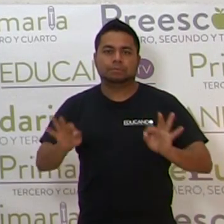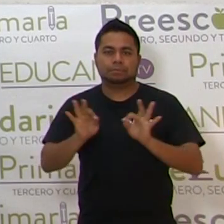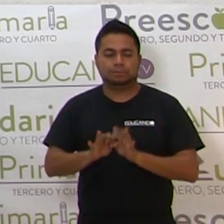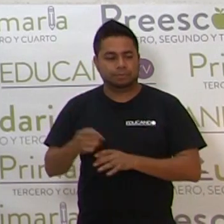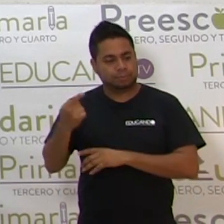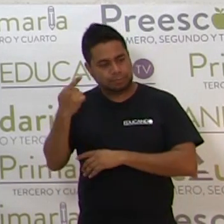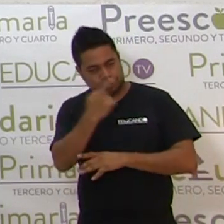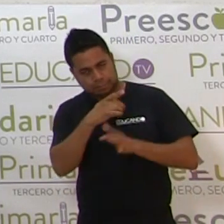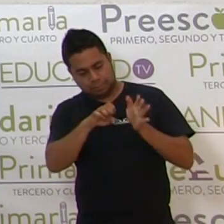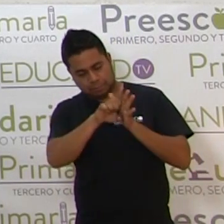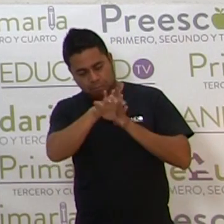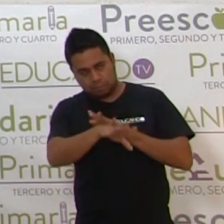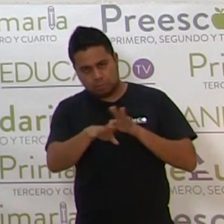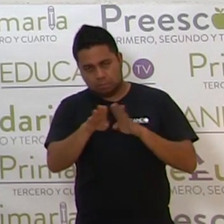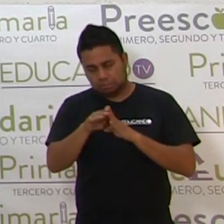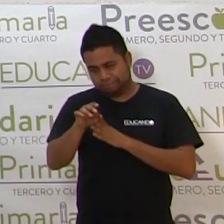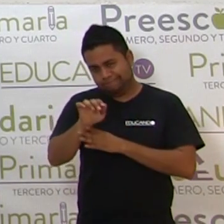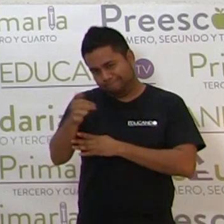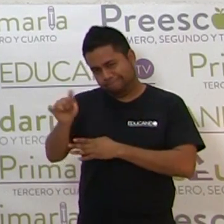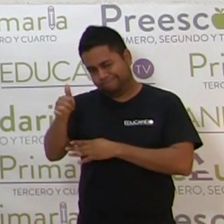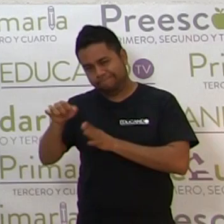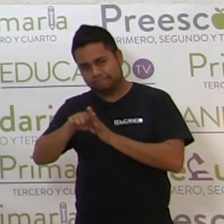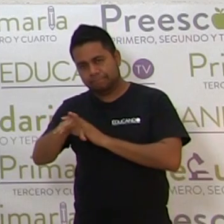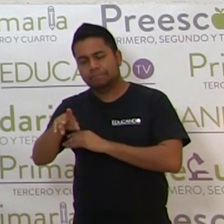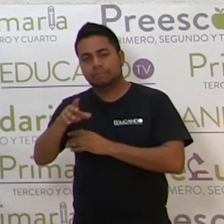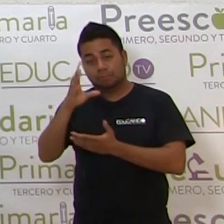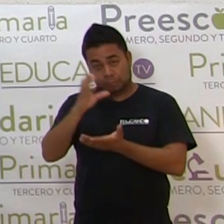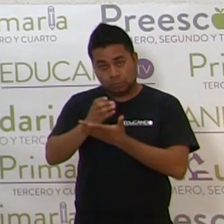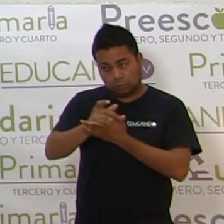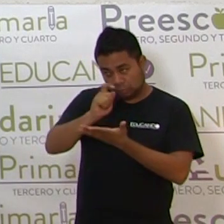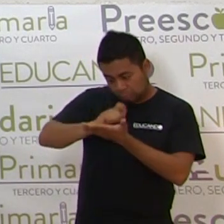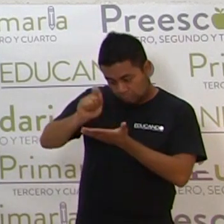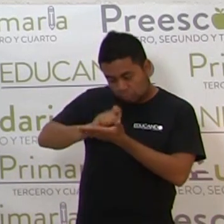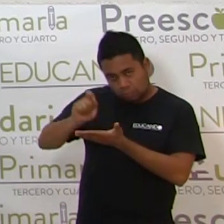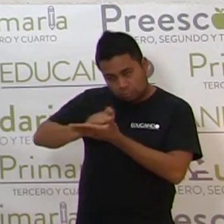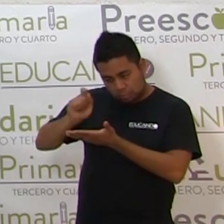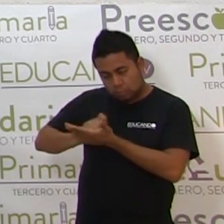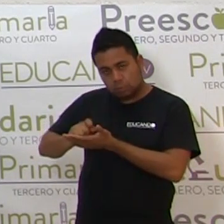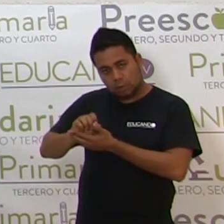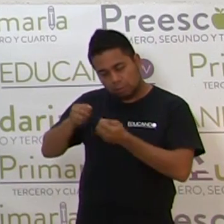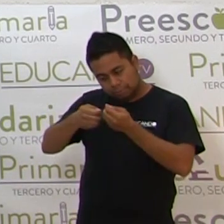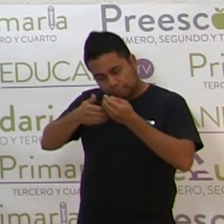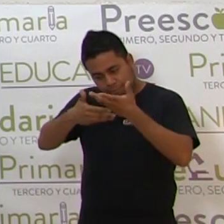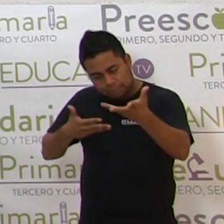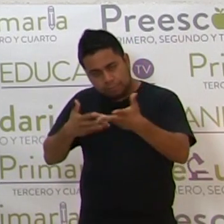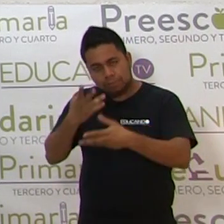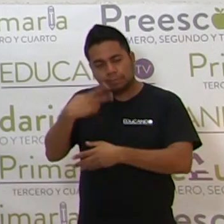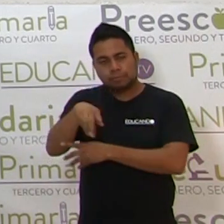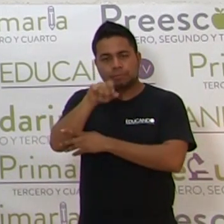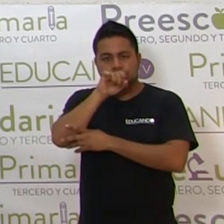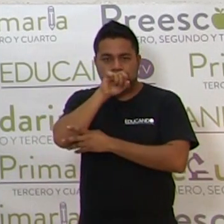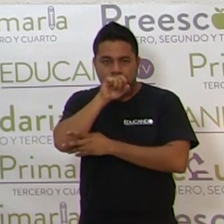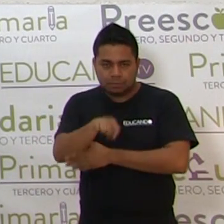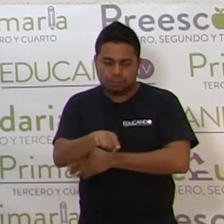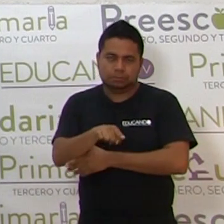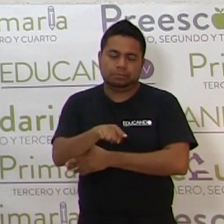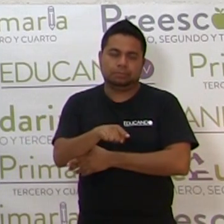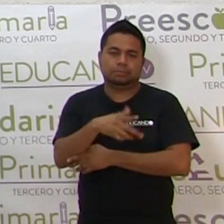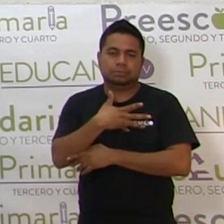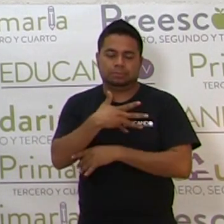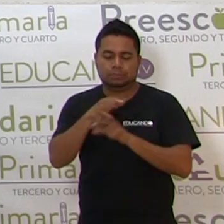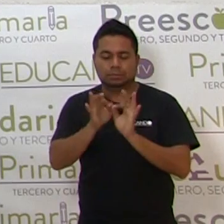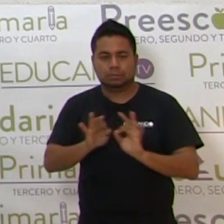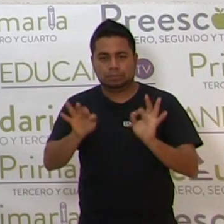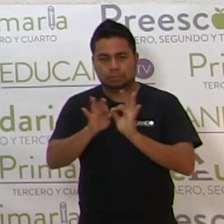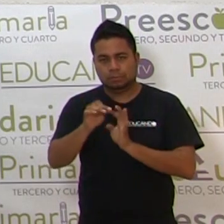este ejemplo, así como los demás, puedas ir anotándolos, clasificándolos, pero sobre todo realizándolos en tus cuadernos, para